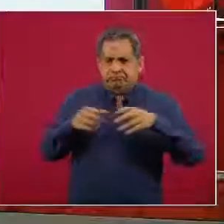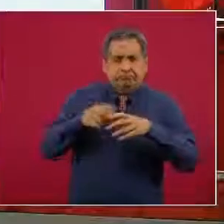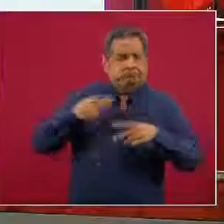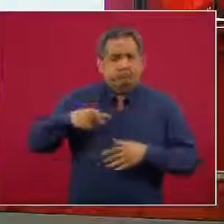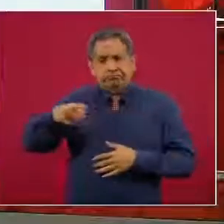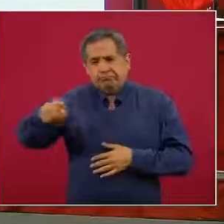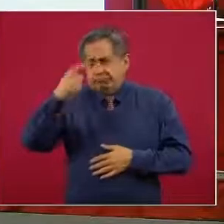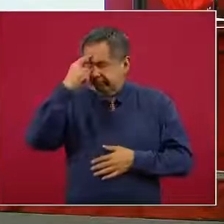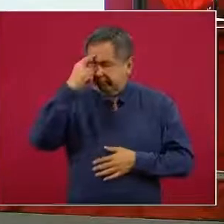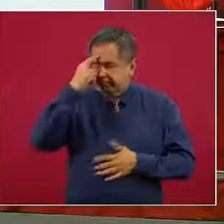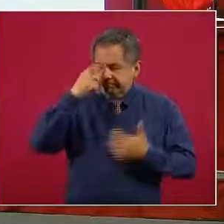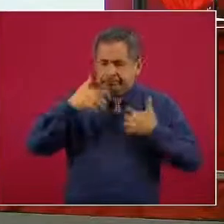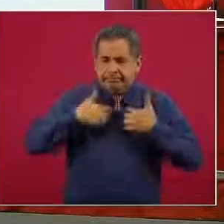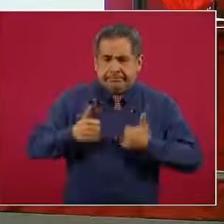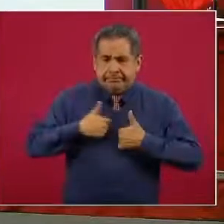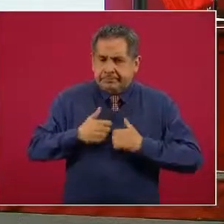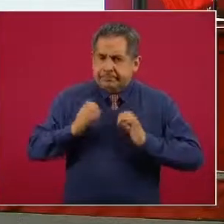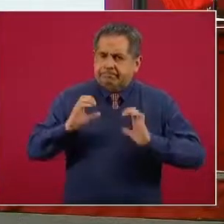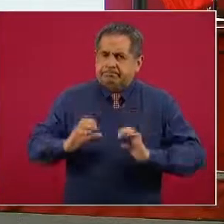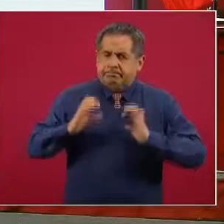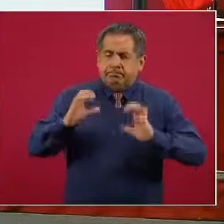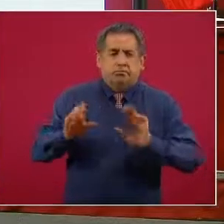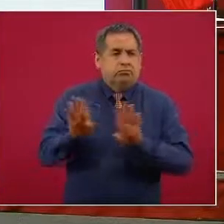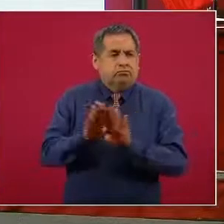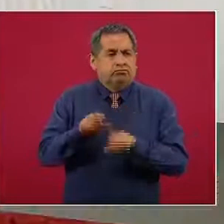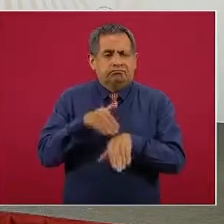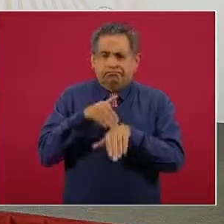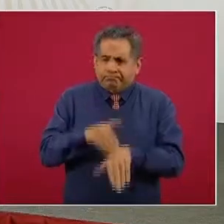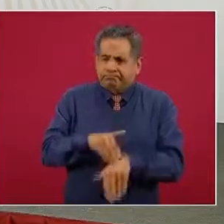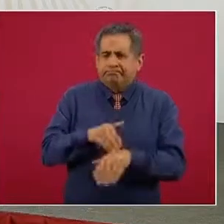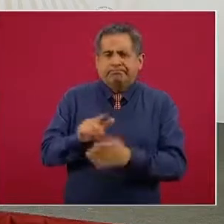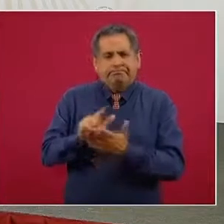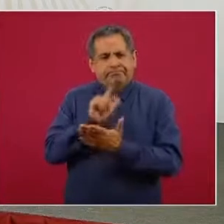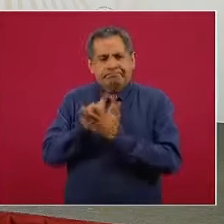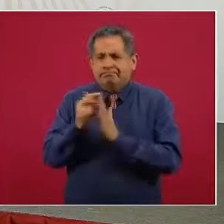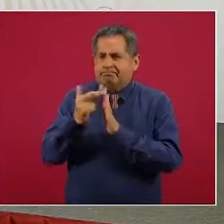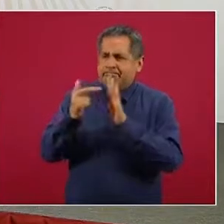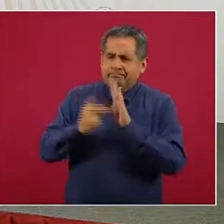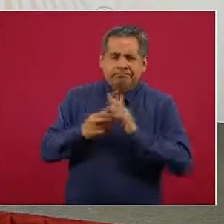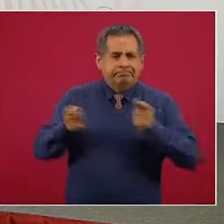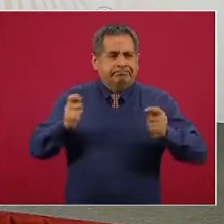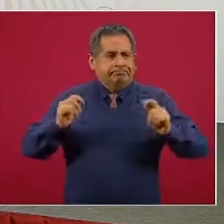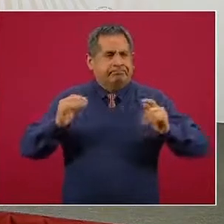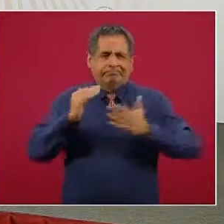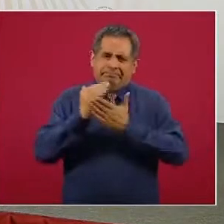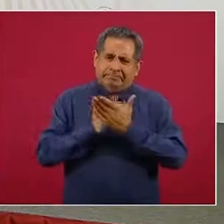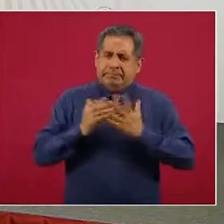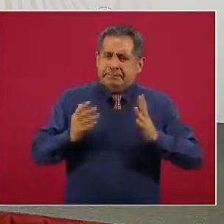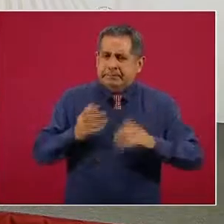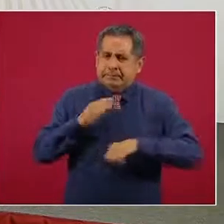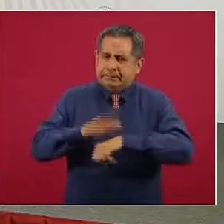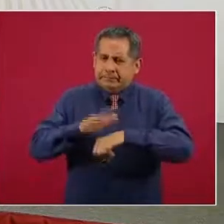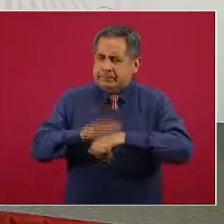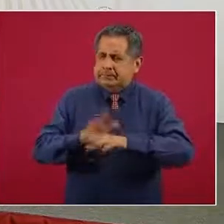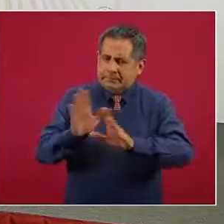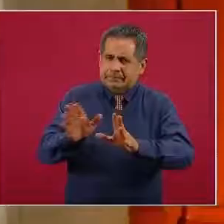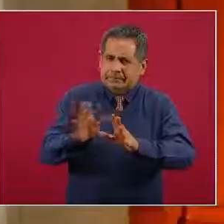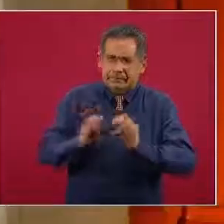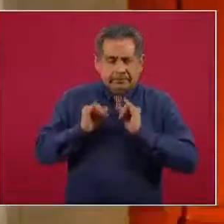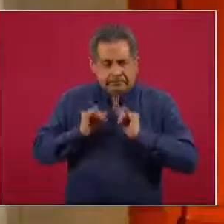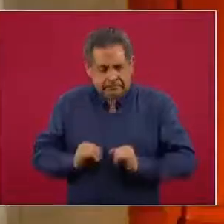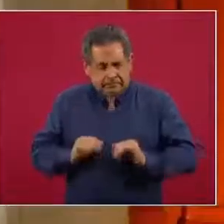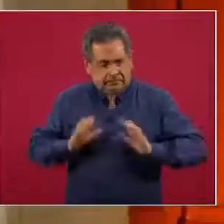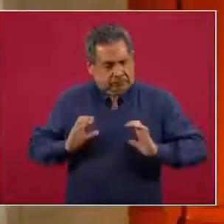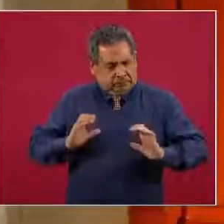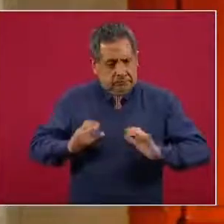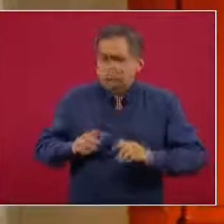conciencia de esto y se mantenga apegado a las medidas de control, de prevención, las individuales y las